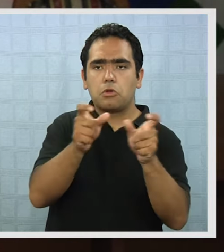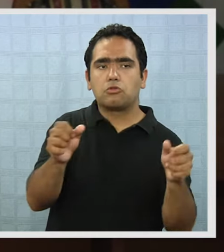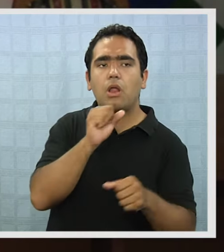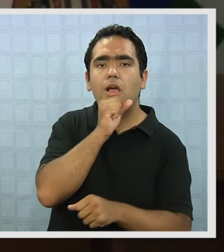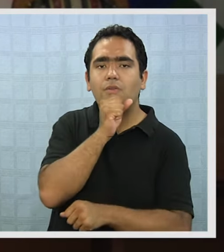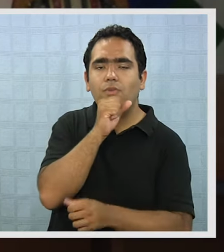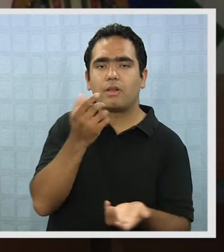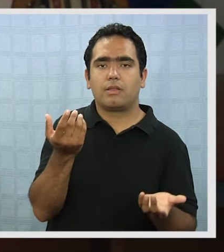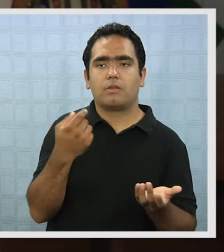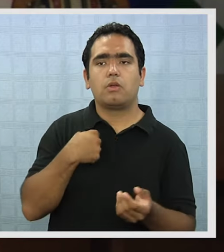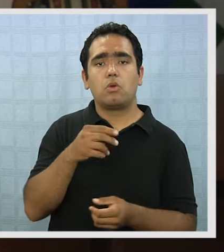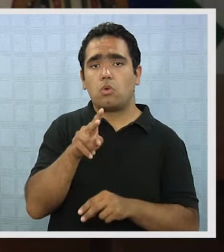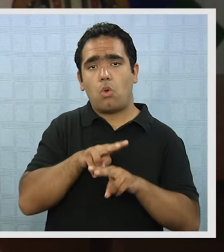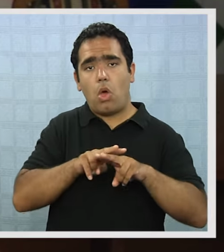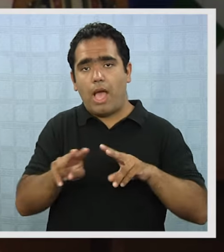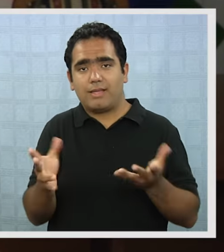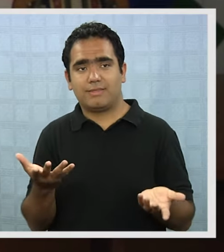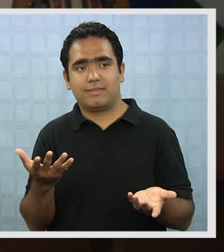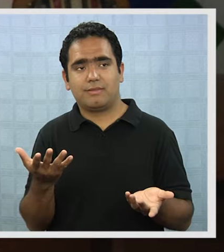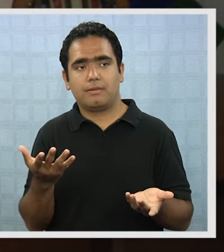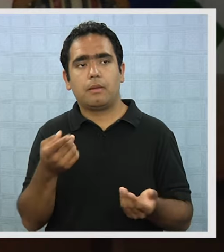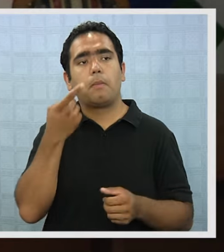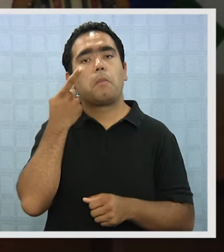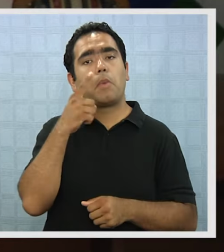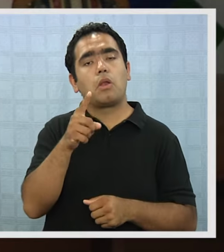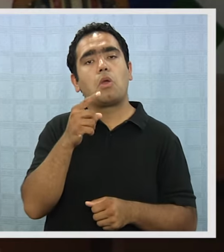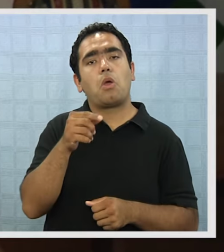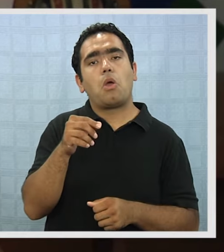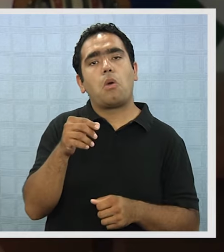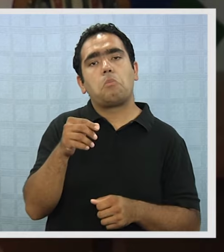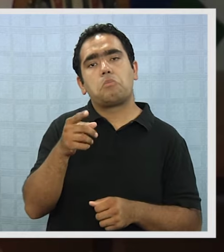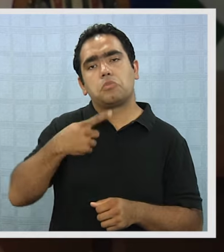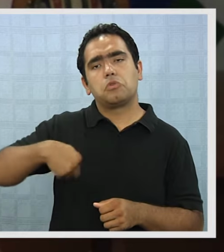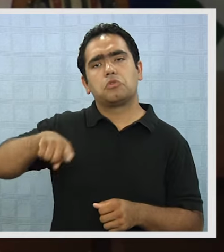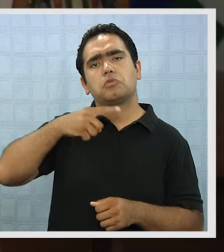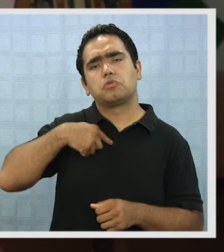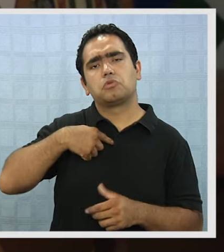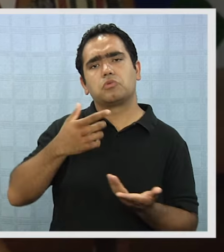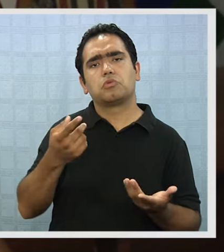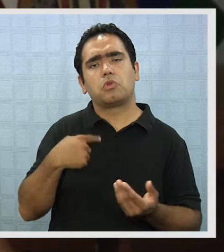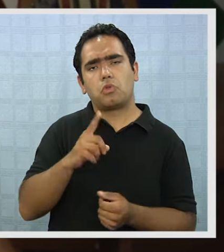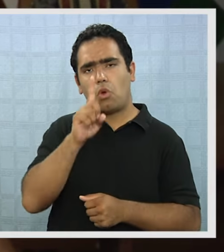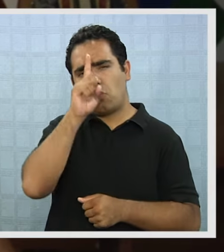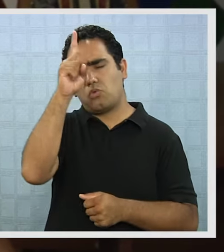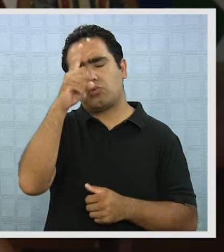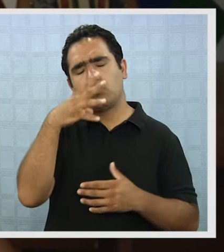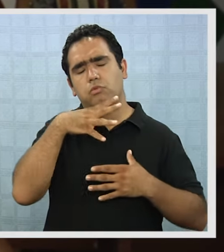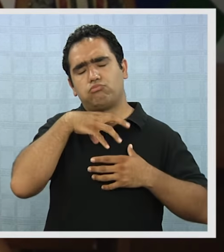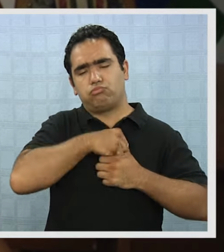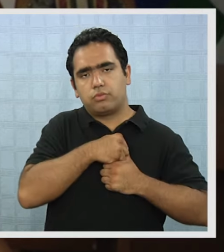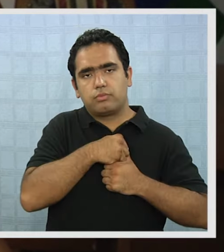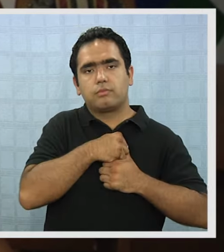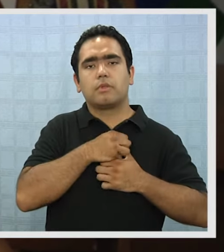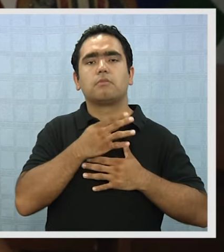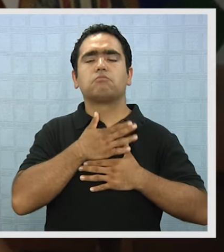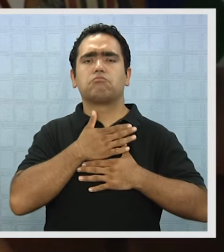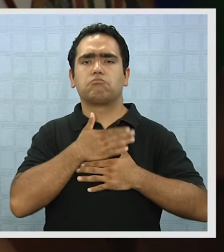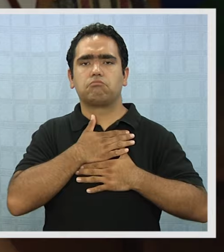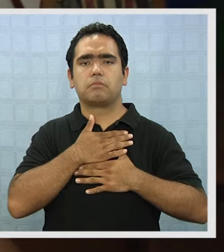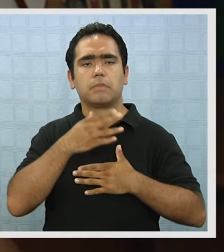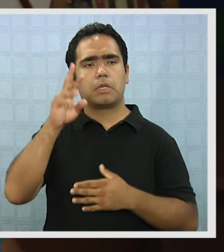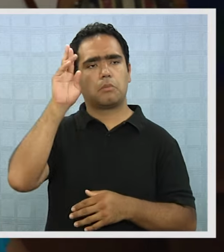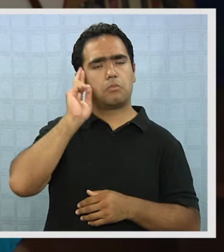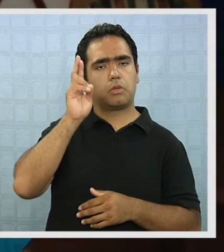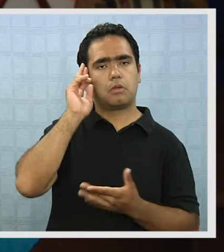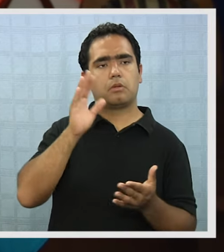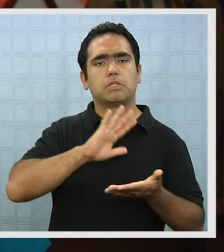la mayor parte de los ancianos ya no lo hacen, pero igual nosotros tenemos muy arraigado nuestra tradición, nuestra cultura en